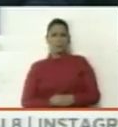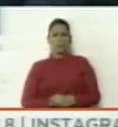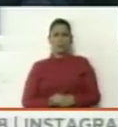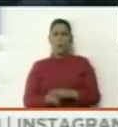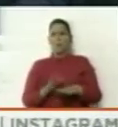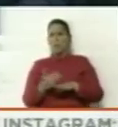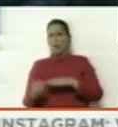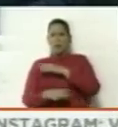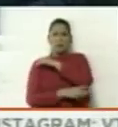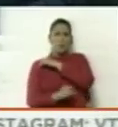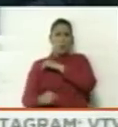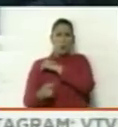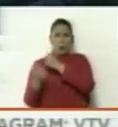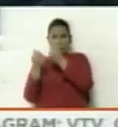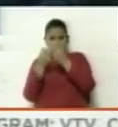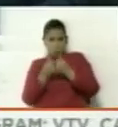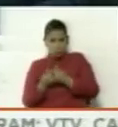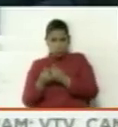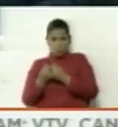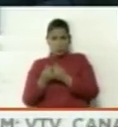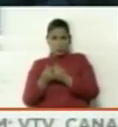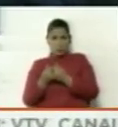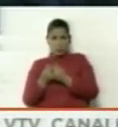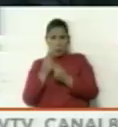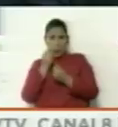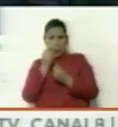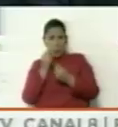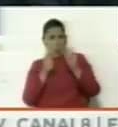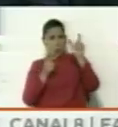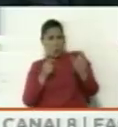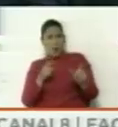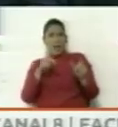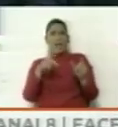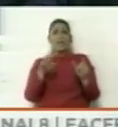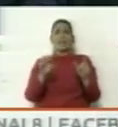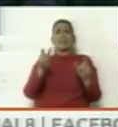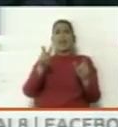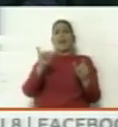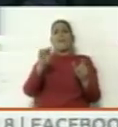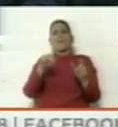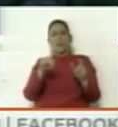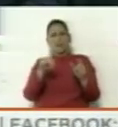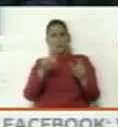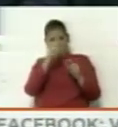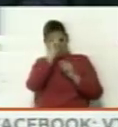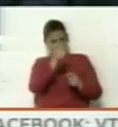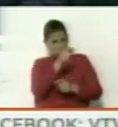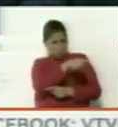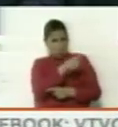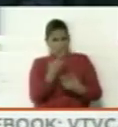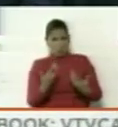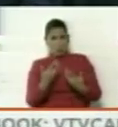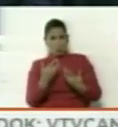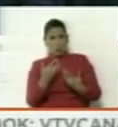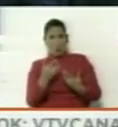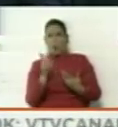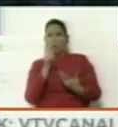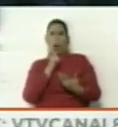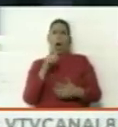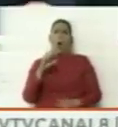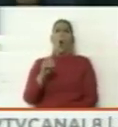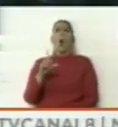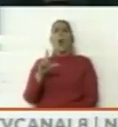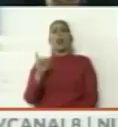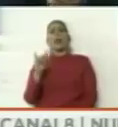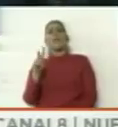no se va a robar el pichache este señor Kevin, que fue puesto para eso? No es que Olivares y